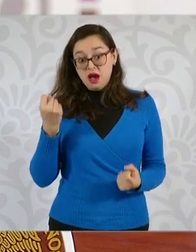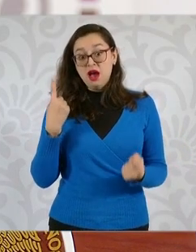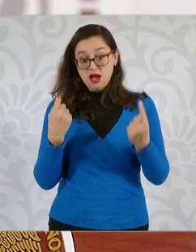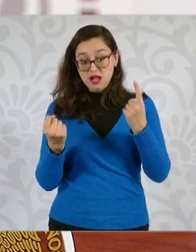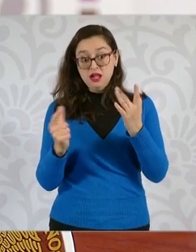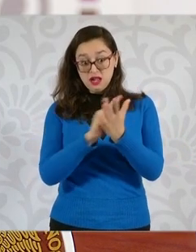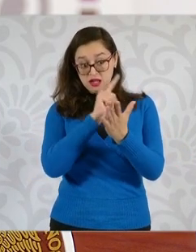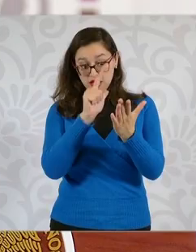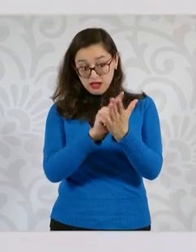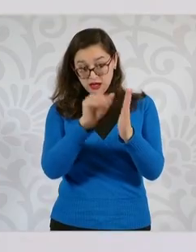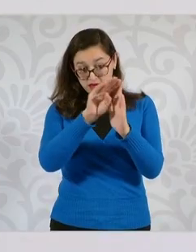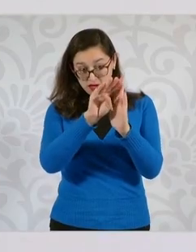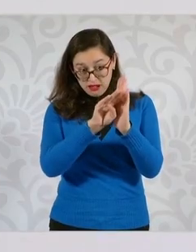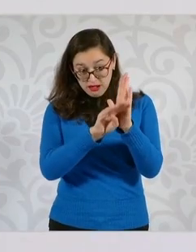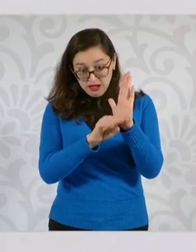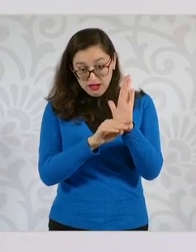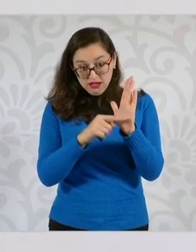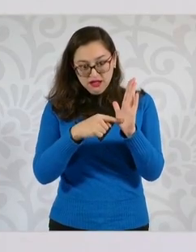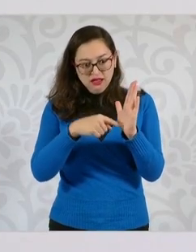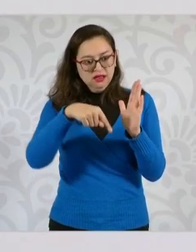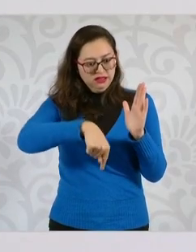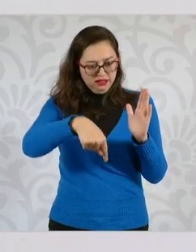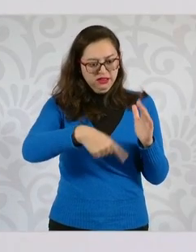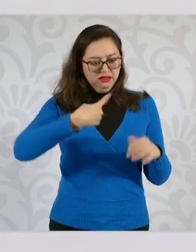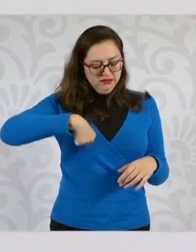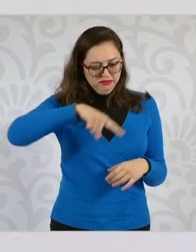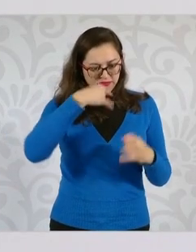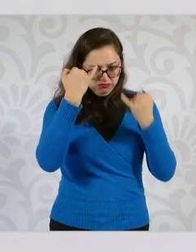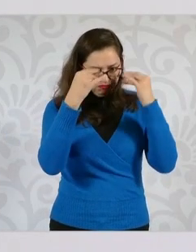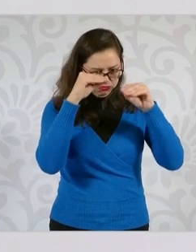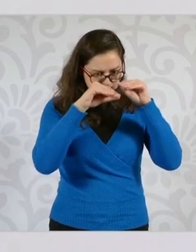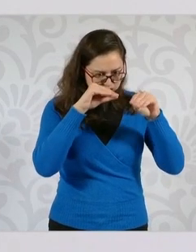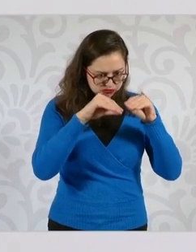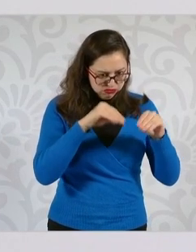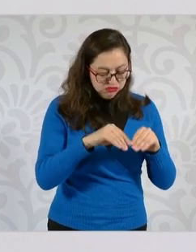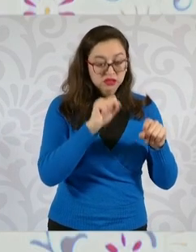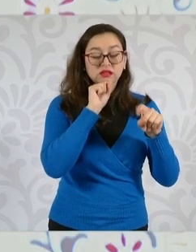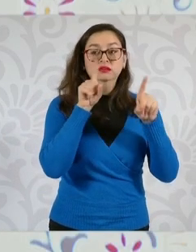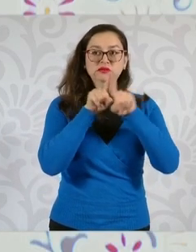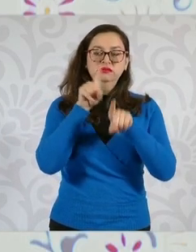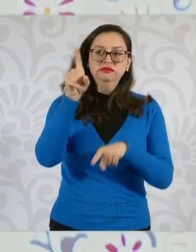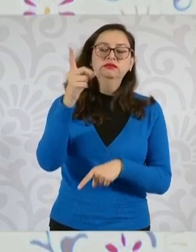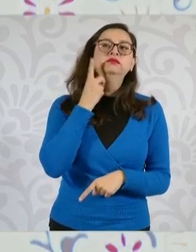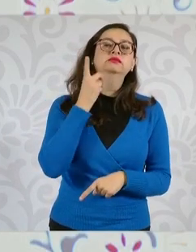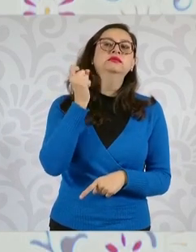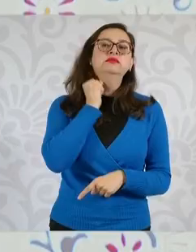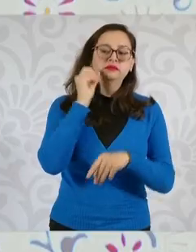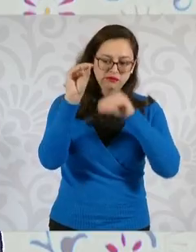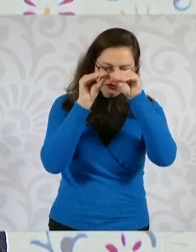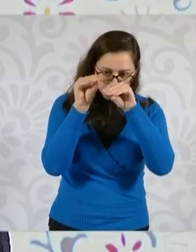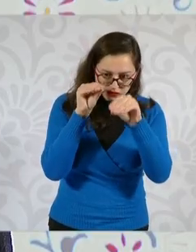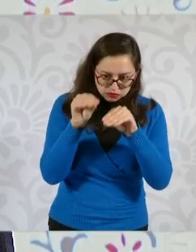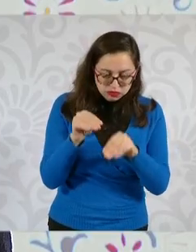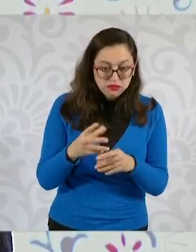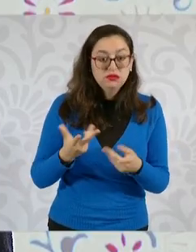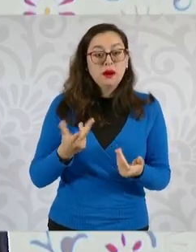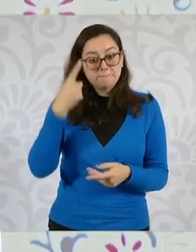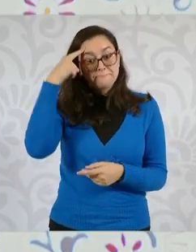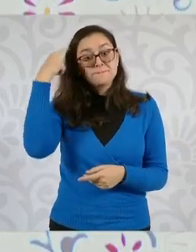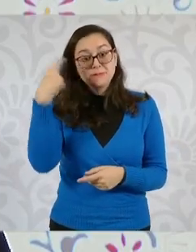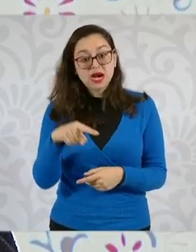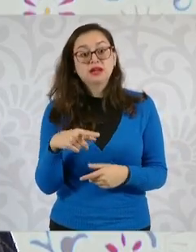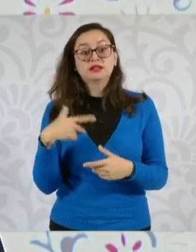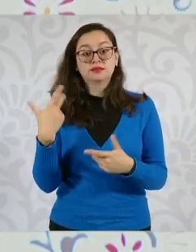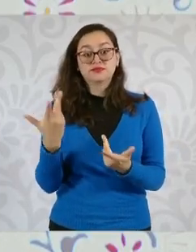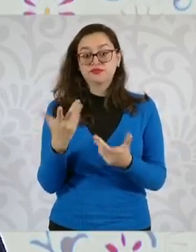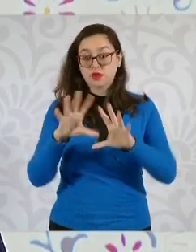se están trabajando desde aquí también con desde el propio poder legislativo para que